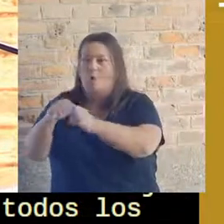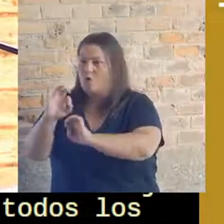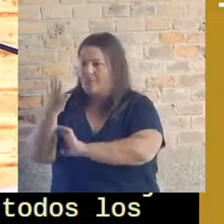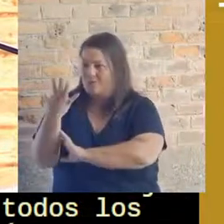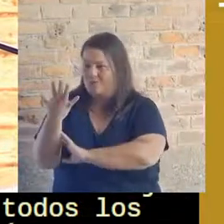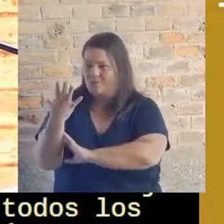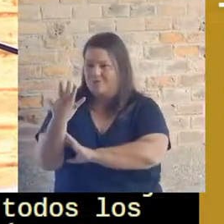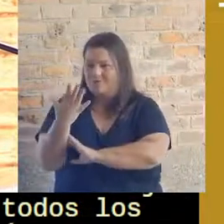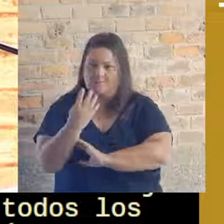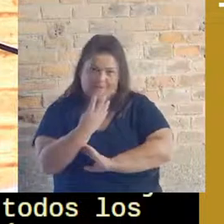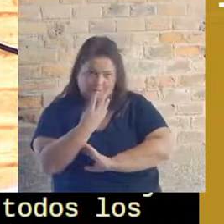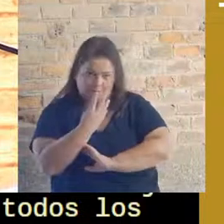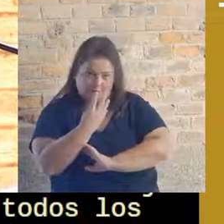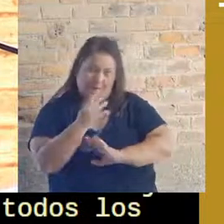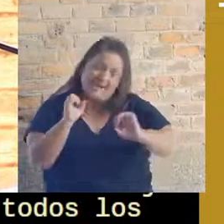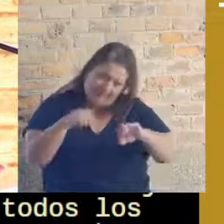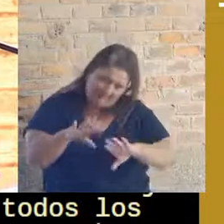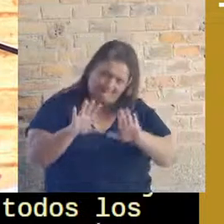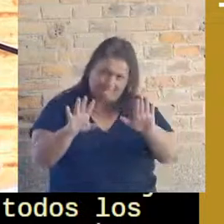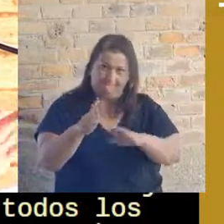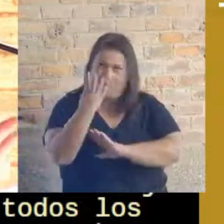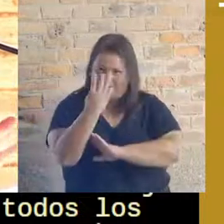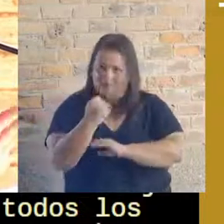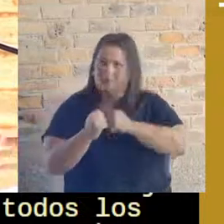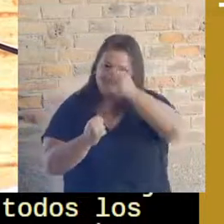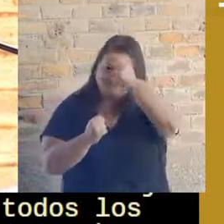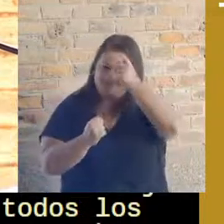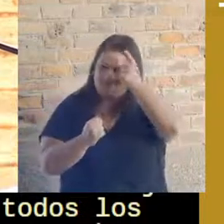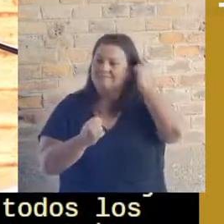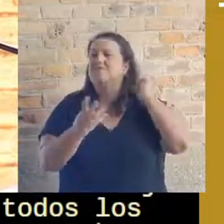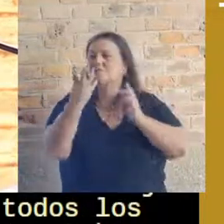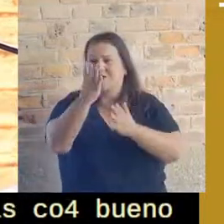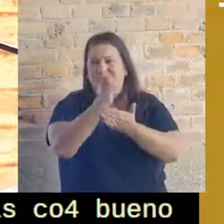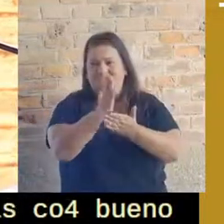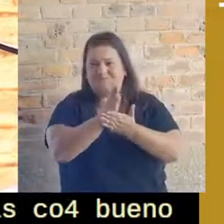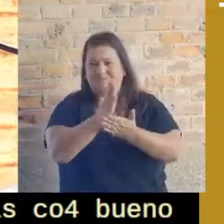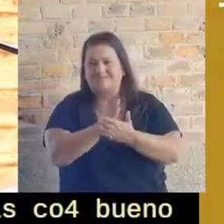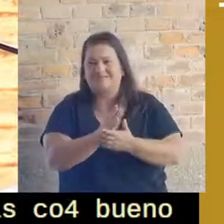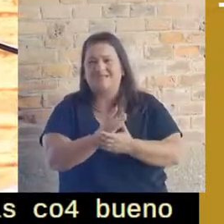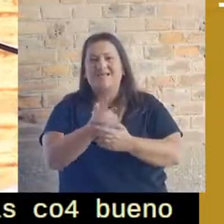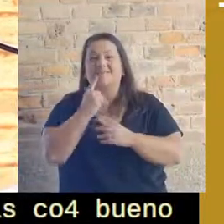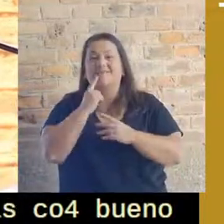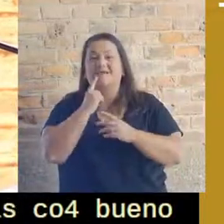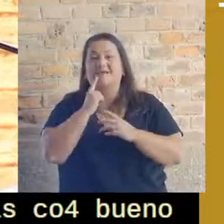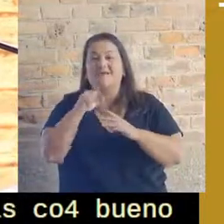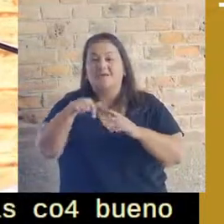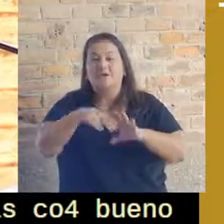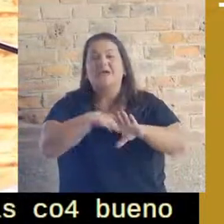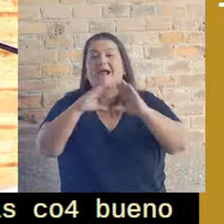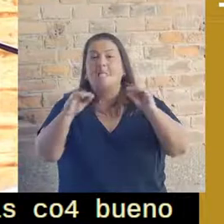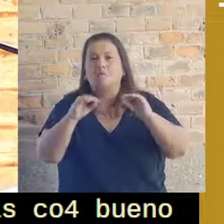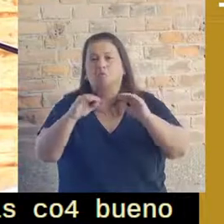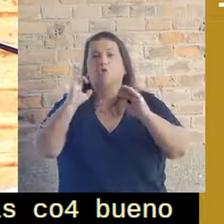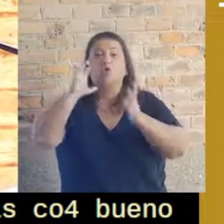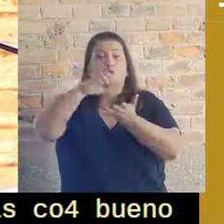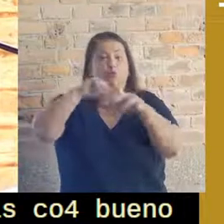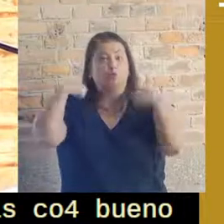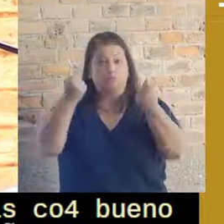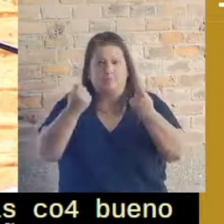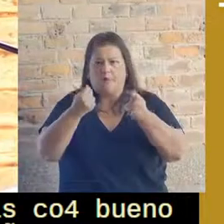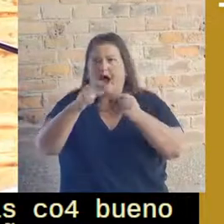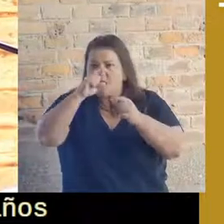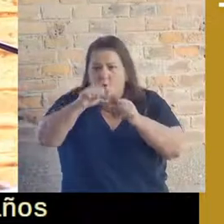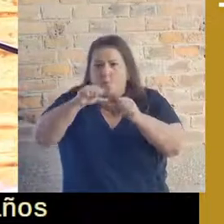cinco a cuatro Bueno vamos a darlo cuatro cursos de campus juste Pero ha venido los años